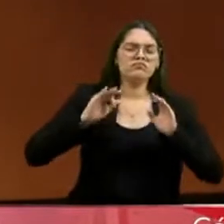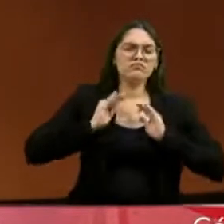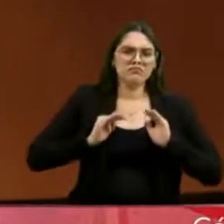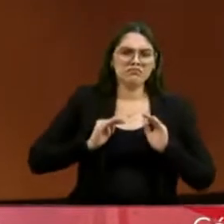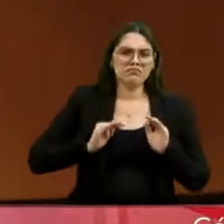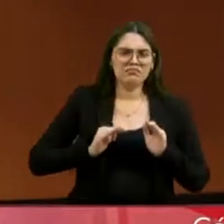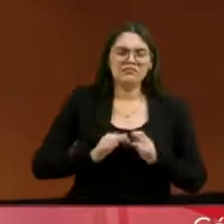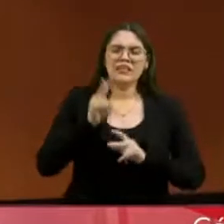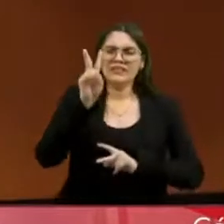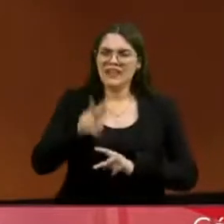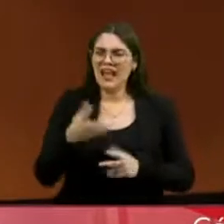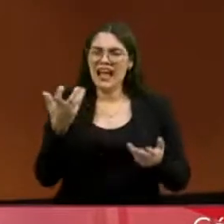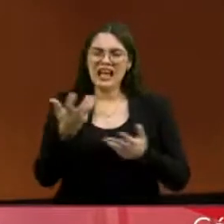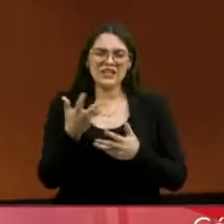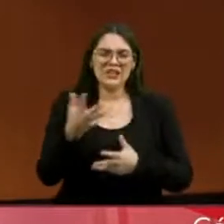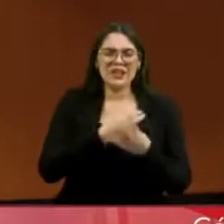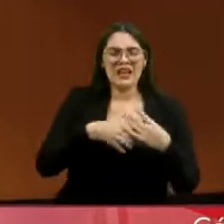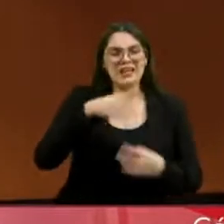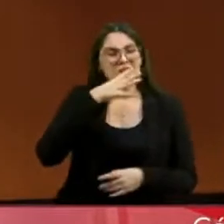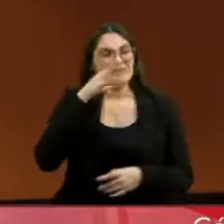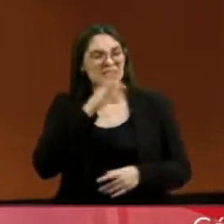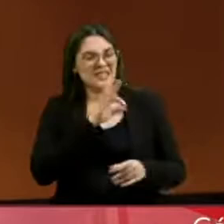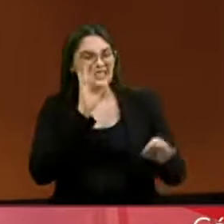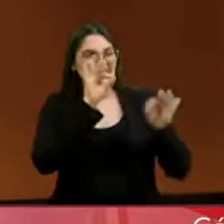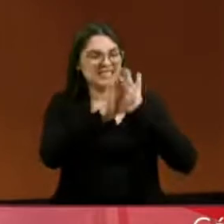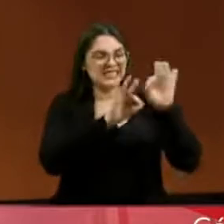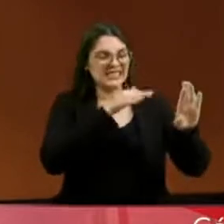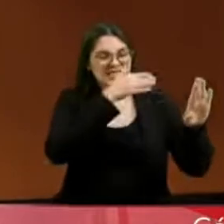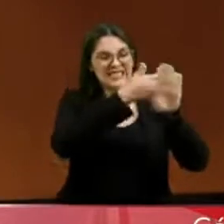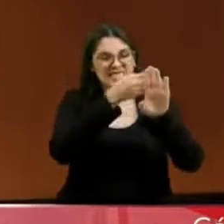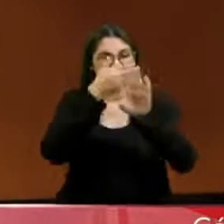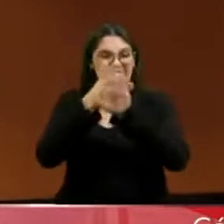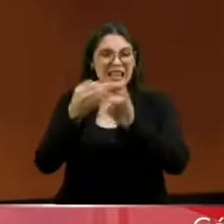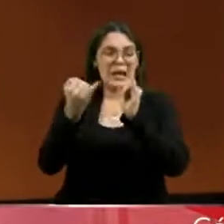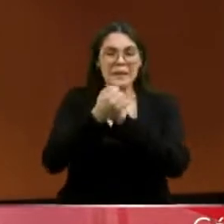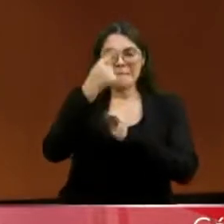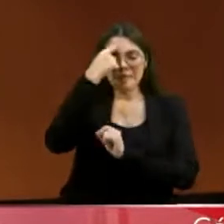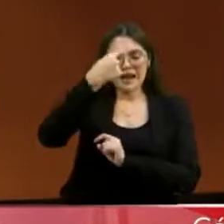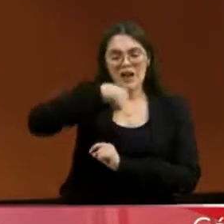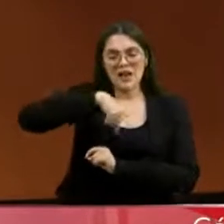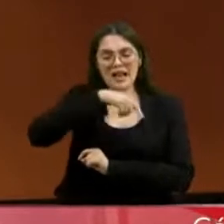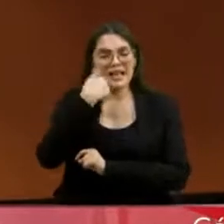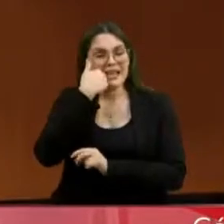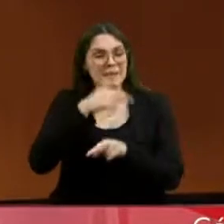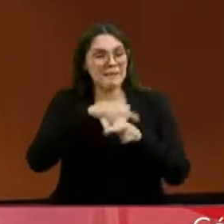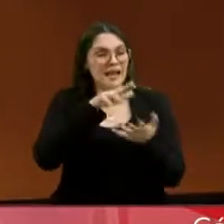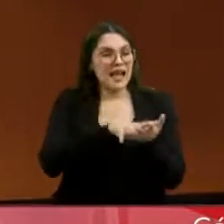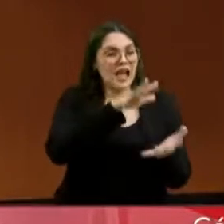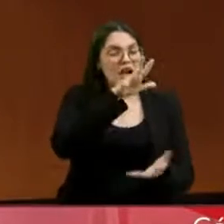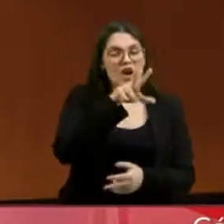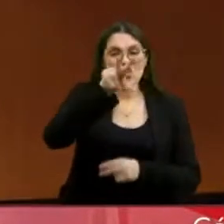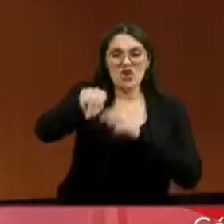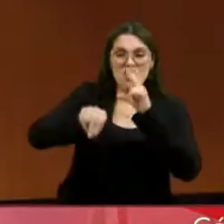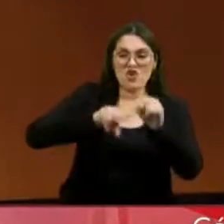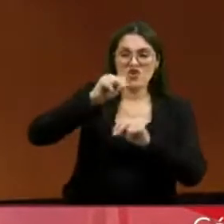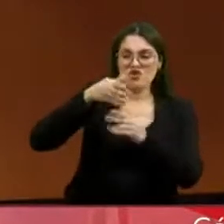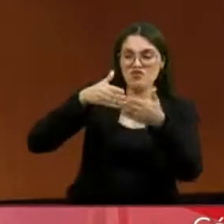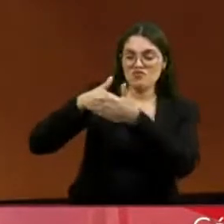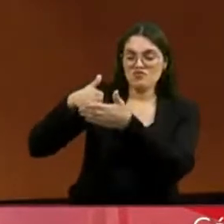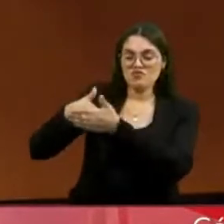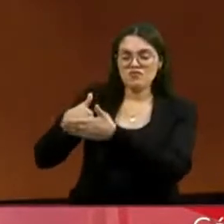regatearon, hicieron todas las maniobras posibles para que no se nos reconociera esa mayoría calificada y